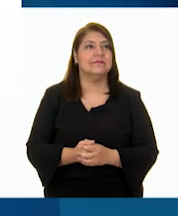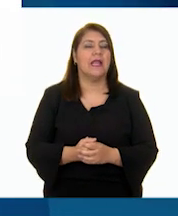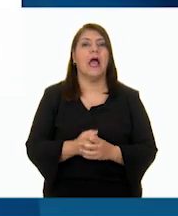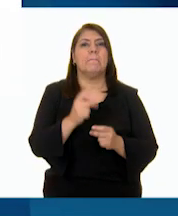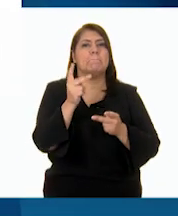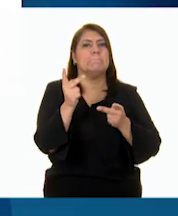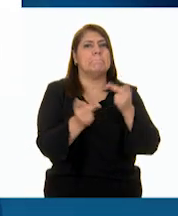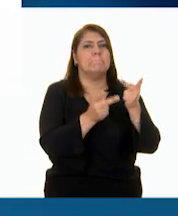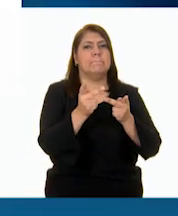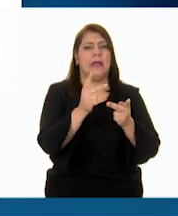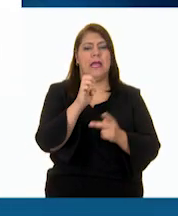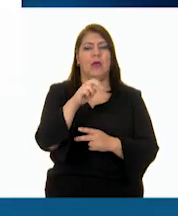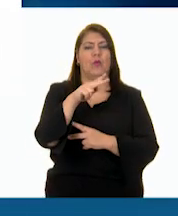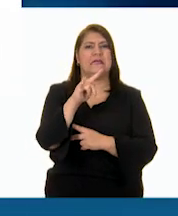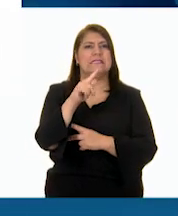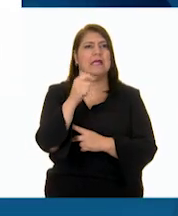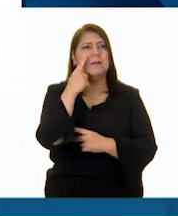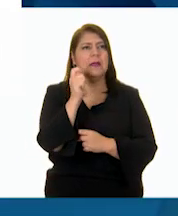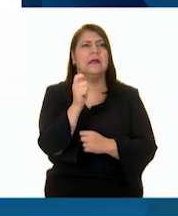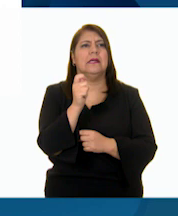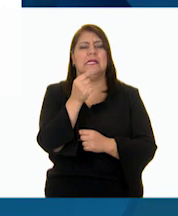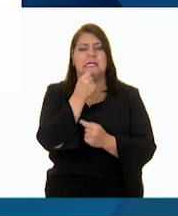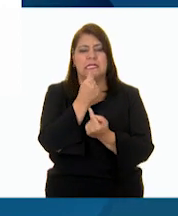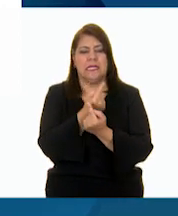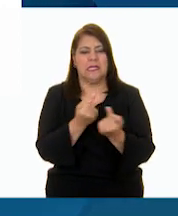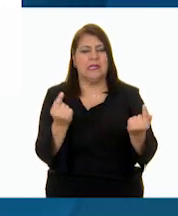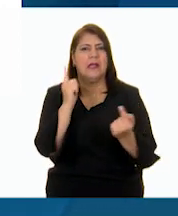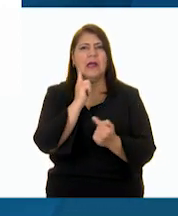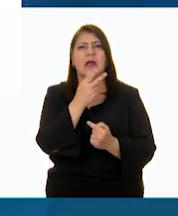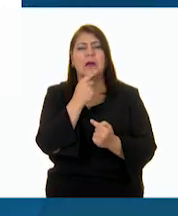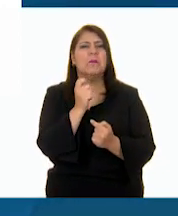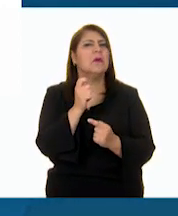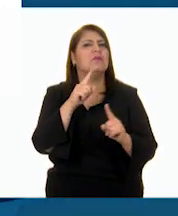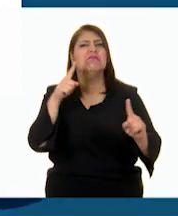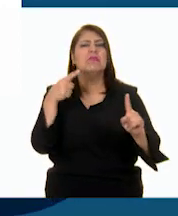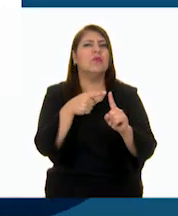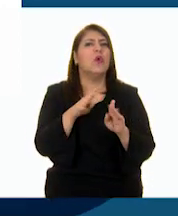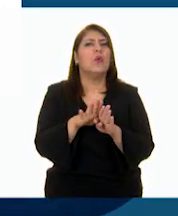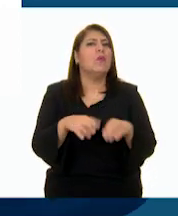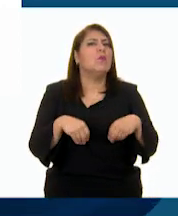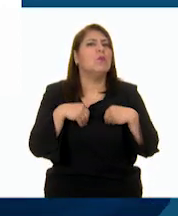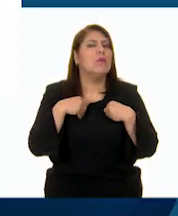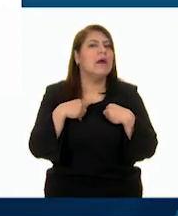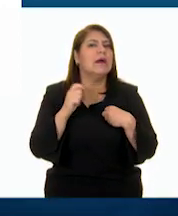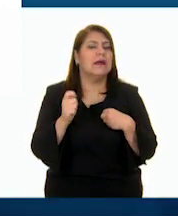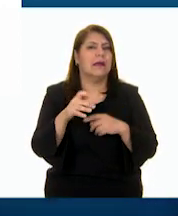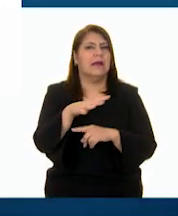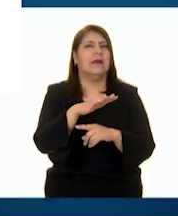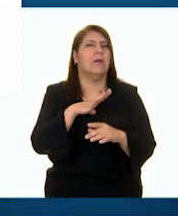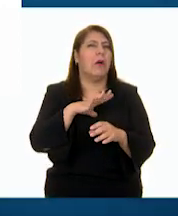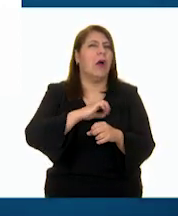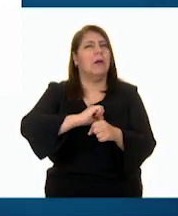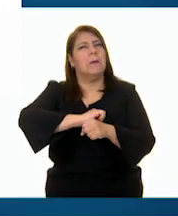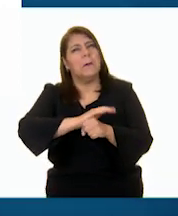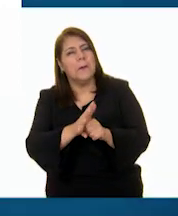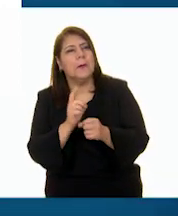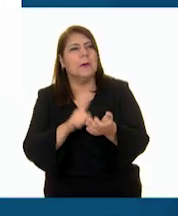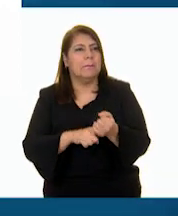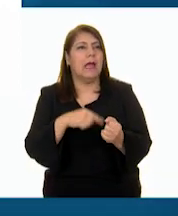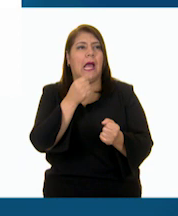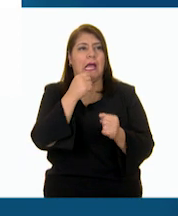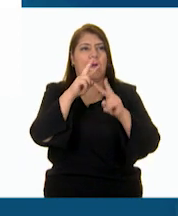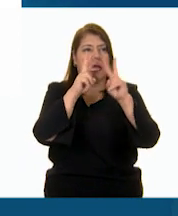Encuesta. ¿Cómo han vivido los niños el confinamiento? El tema, la vivencia de niñas y niños durante